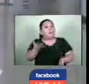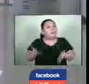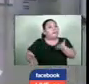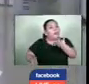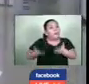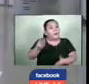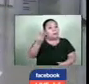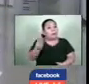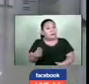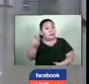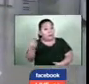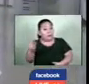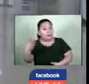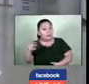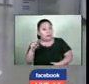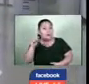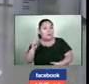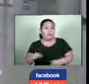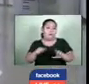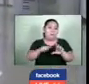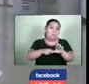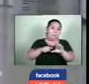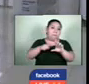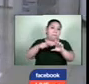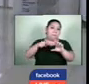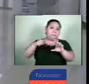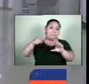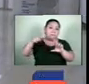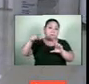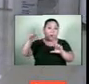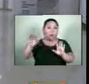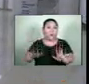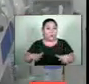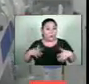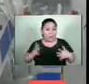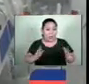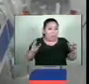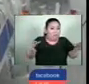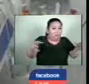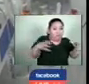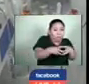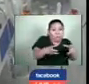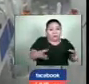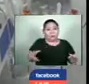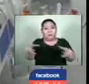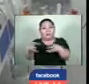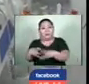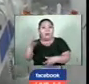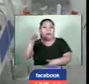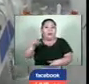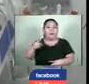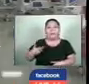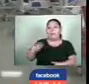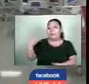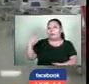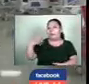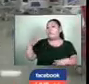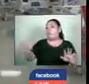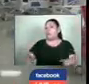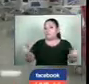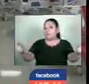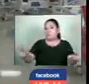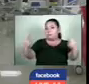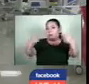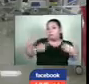que en los próximos días esta tendencia presente un alza debido a las aglomeraciones registradas en los últimos días por el